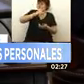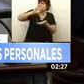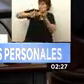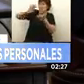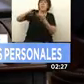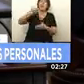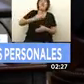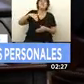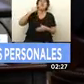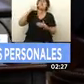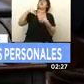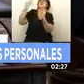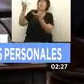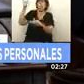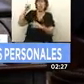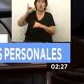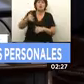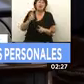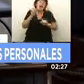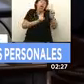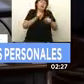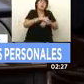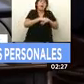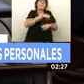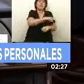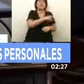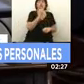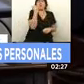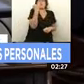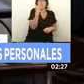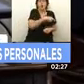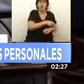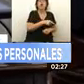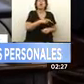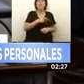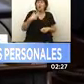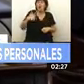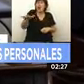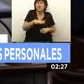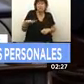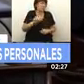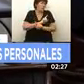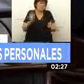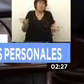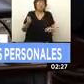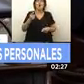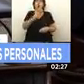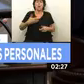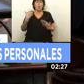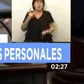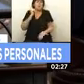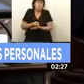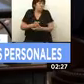fondo monetario internacional y algunos amigos del poder pero a la sociedad y a la gobernabilidad no no creo que la gobernabilidad pase